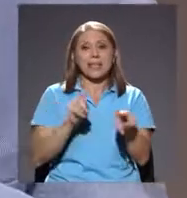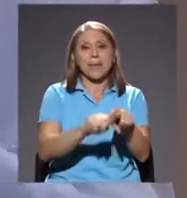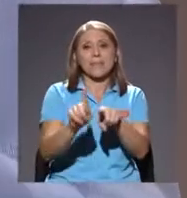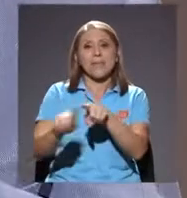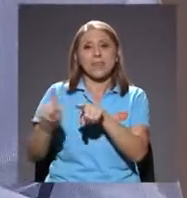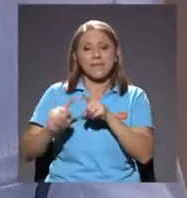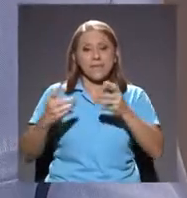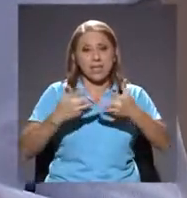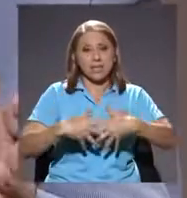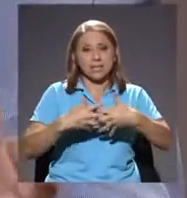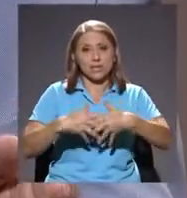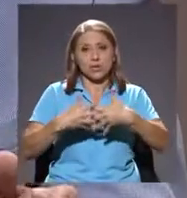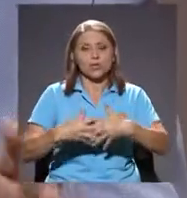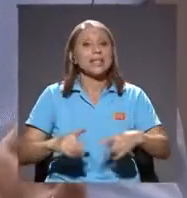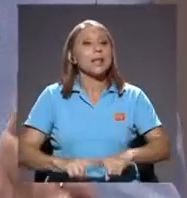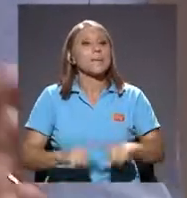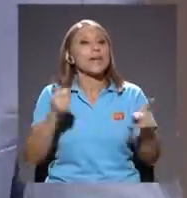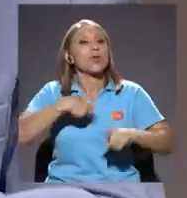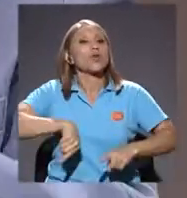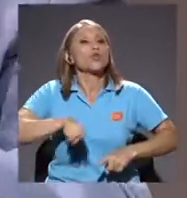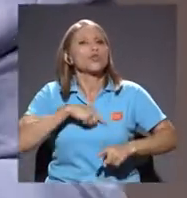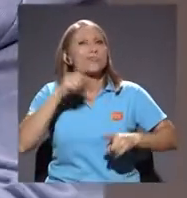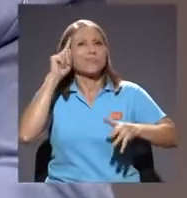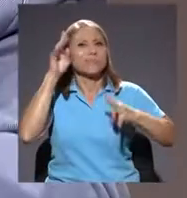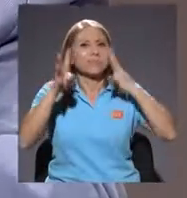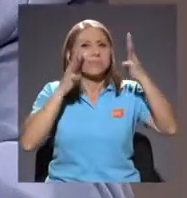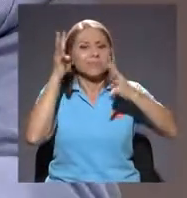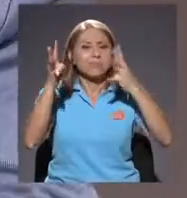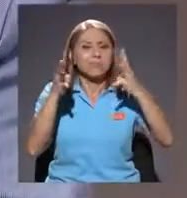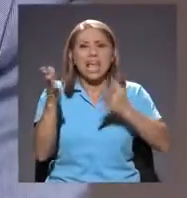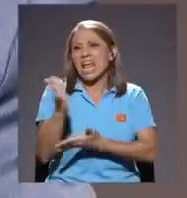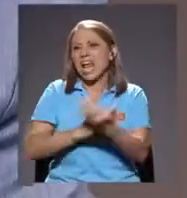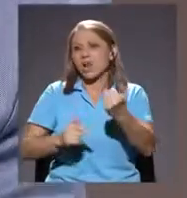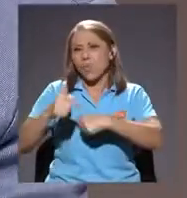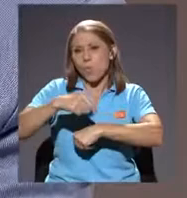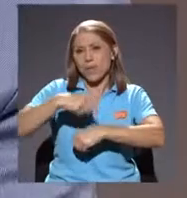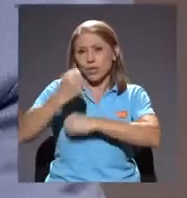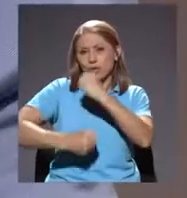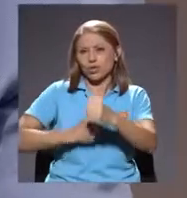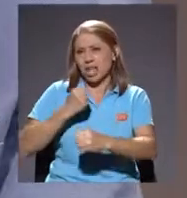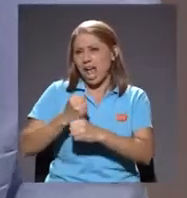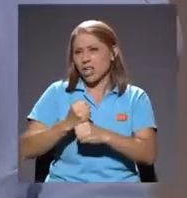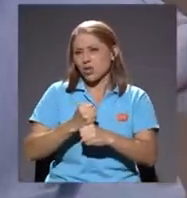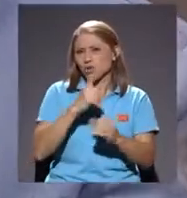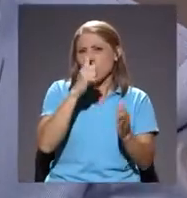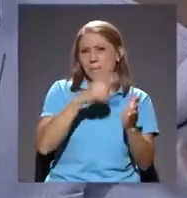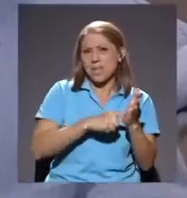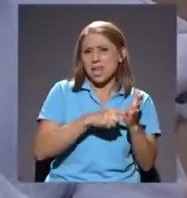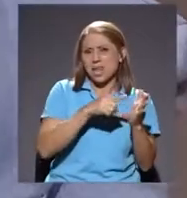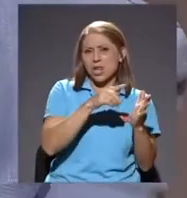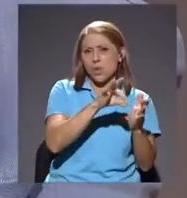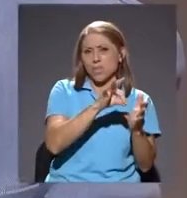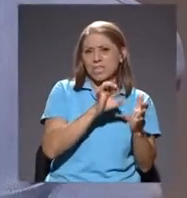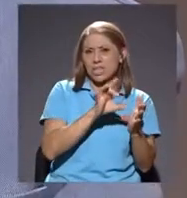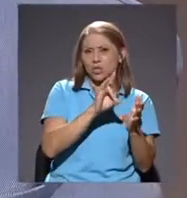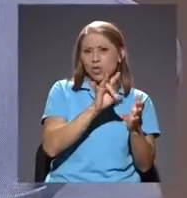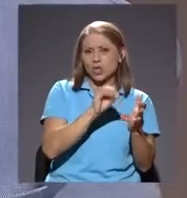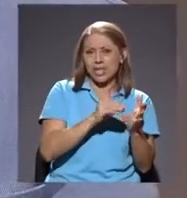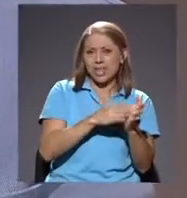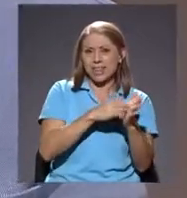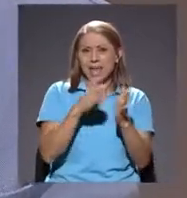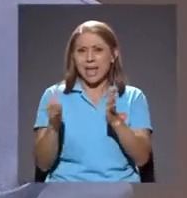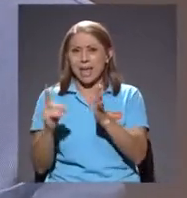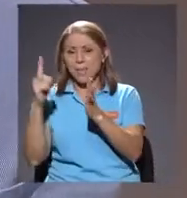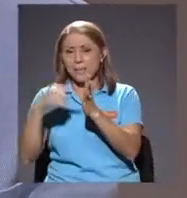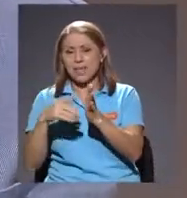pero diversificamos bien no entran los años 80 ya en la parte final es de 80 principios de 90 y metimos una empresa